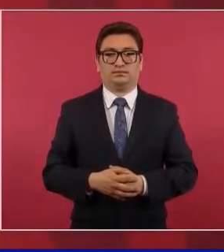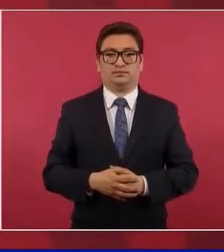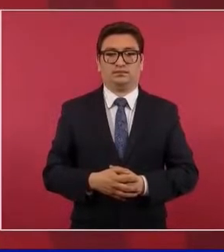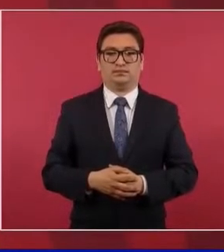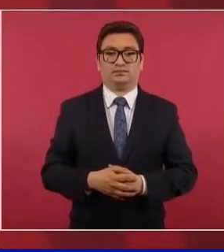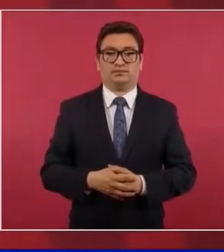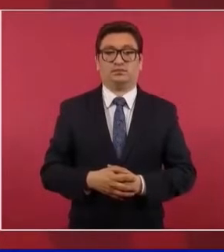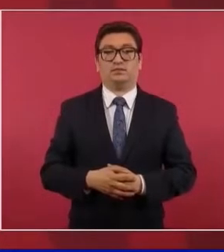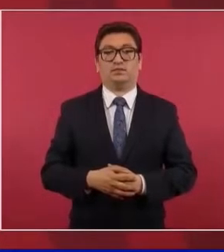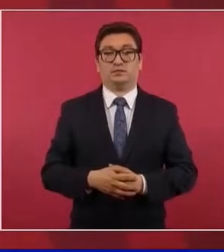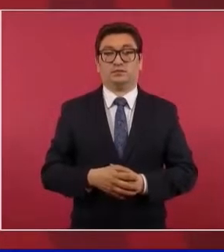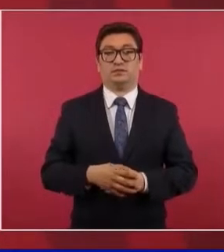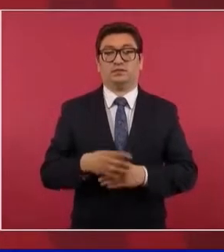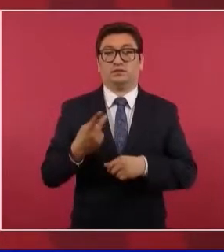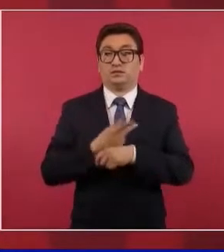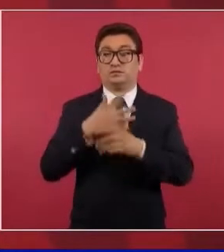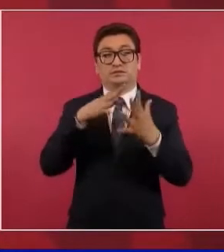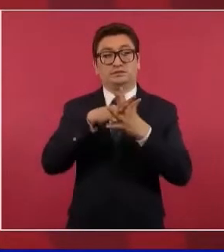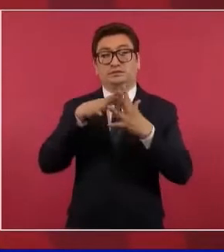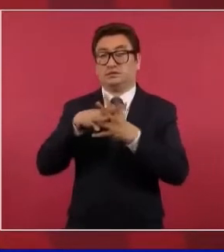El daño que ocasionan.